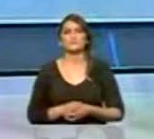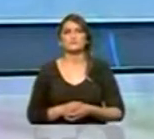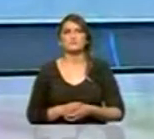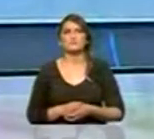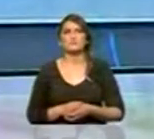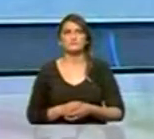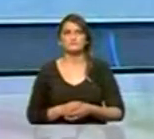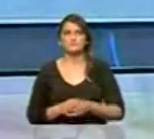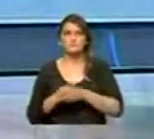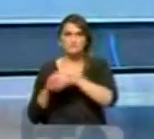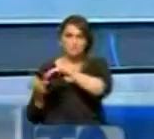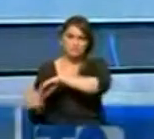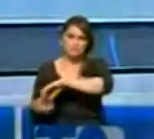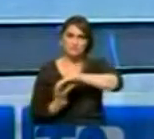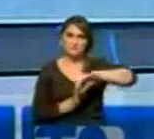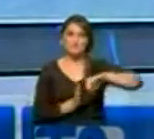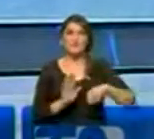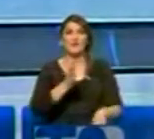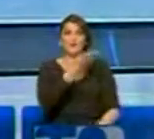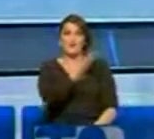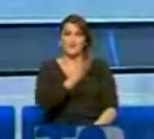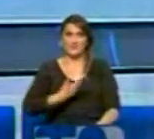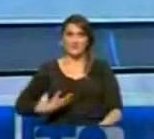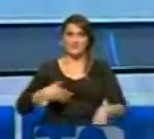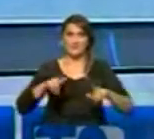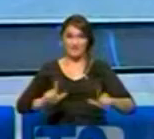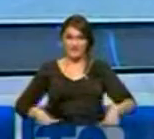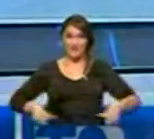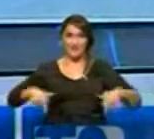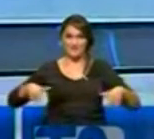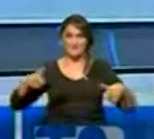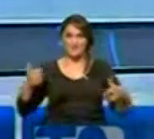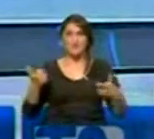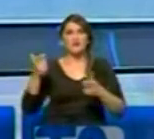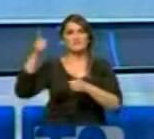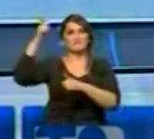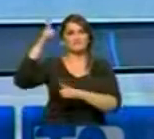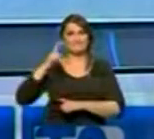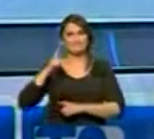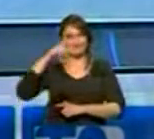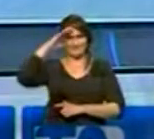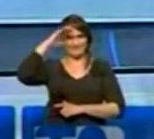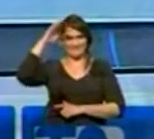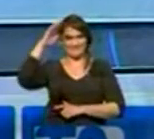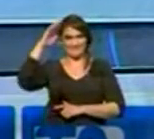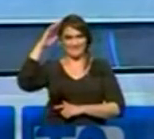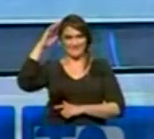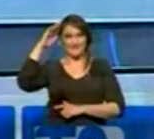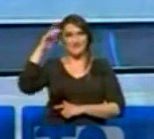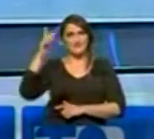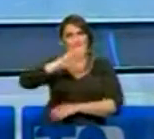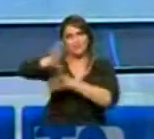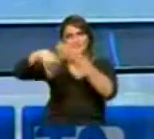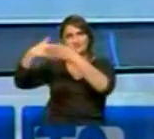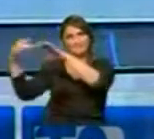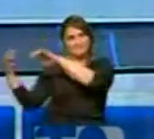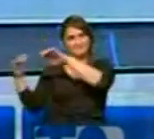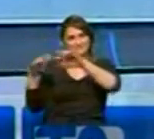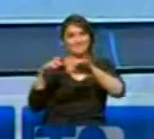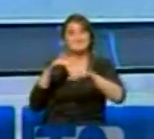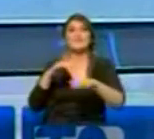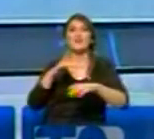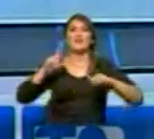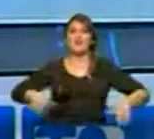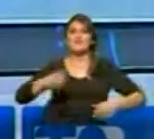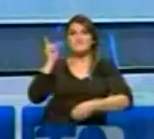Tras el anuncio de esta mañana del presidente Lenín Moreno, 400 militares se sumaron a los policías para realizar un reforzado operativo de seguridad que inició